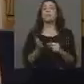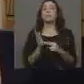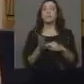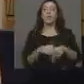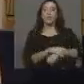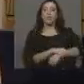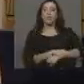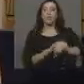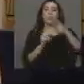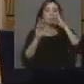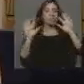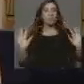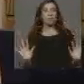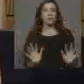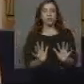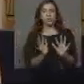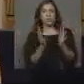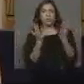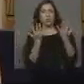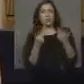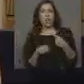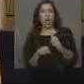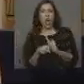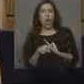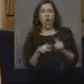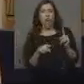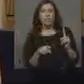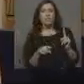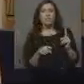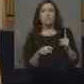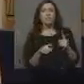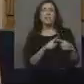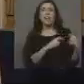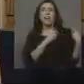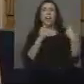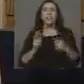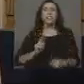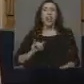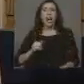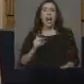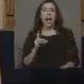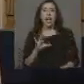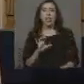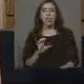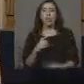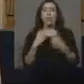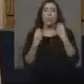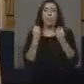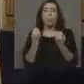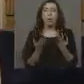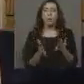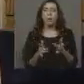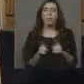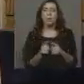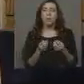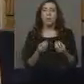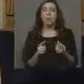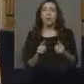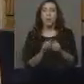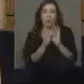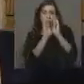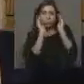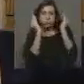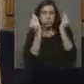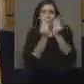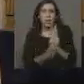Sin embargo, ¡oh sorpresa! Otra lamentable herencia del señor Jadwe. Porque parece que ha generado una cofradía